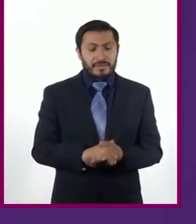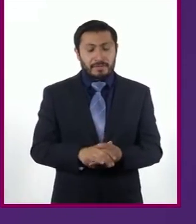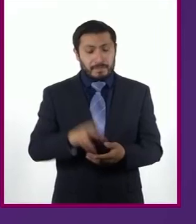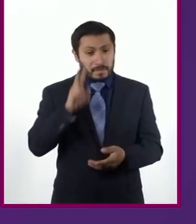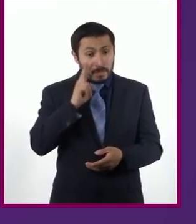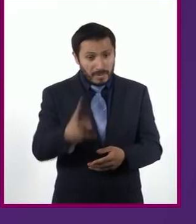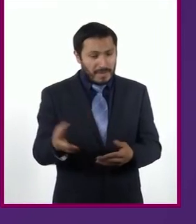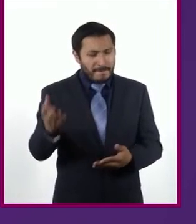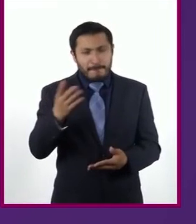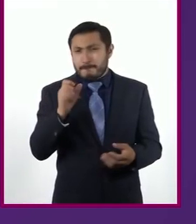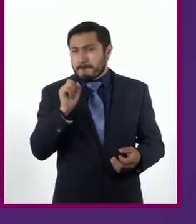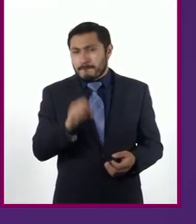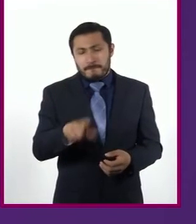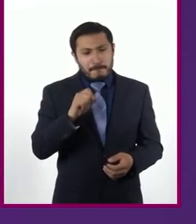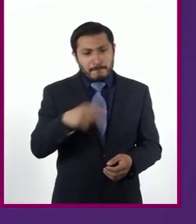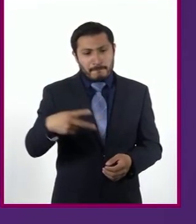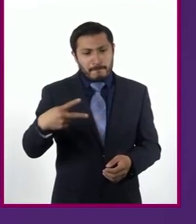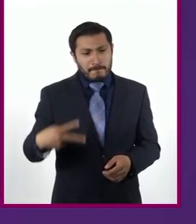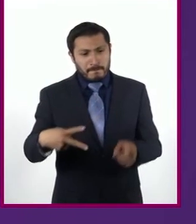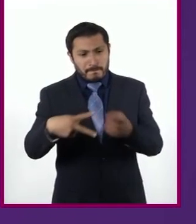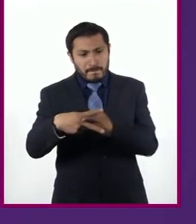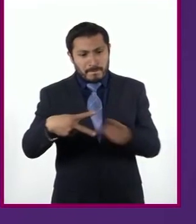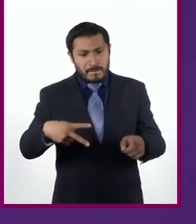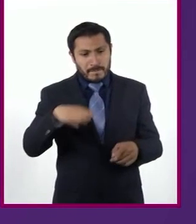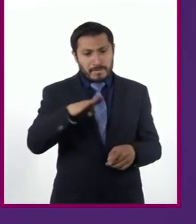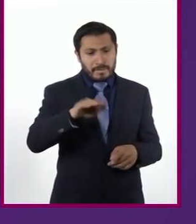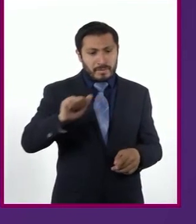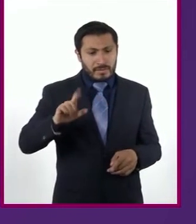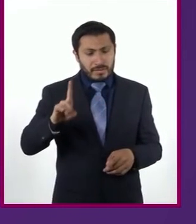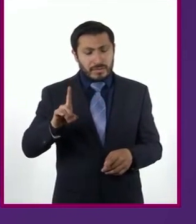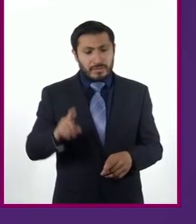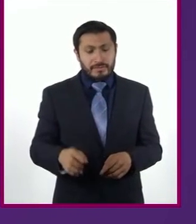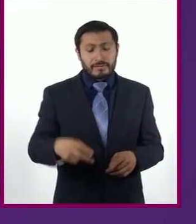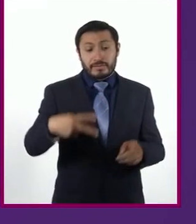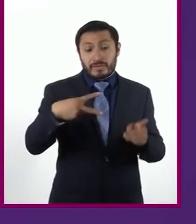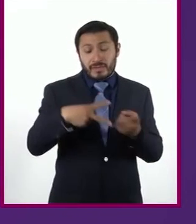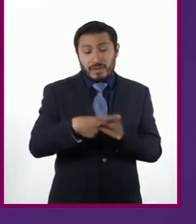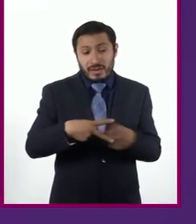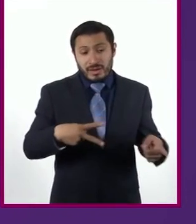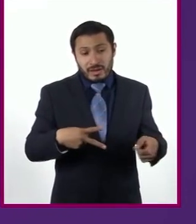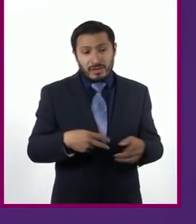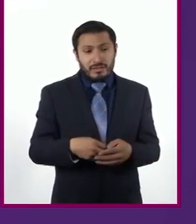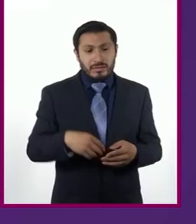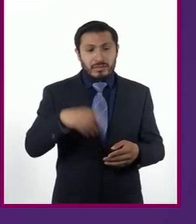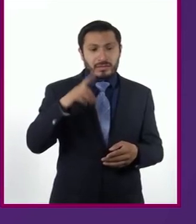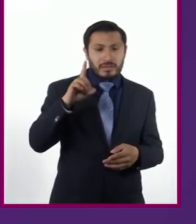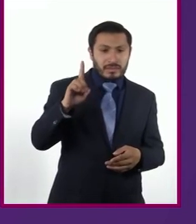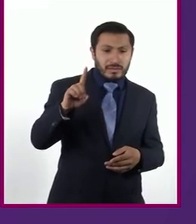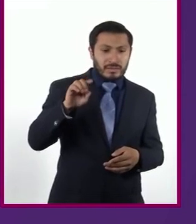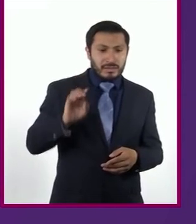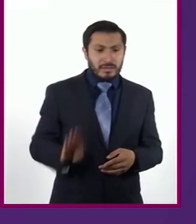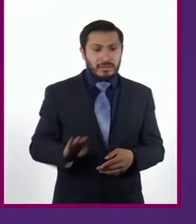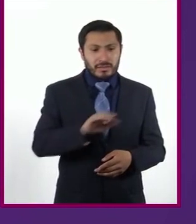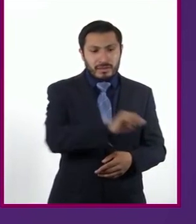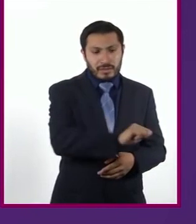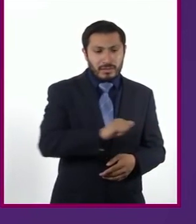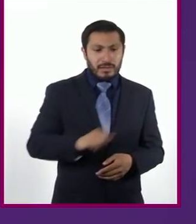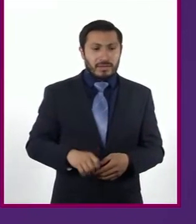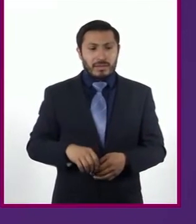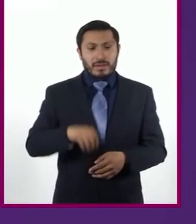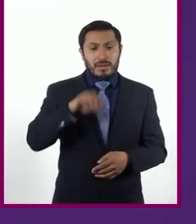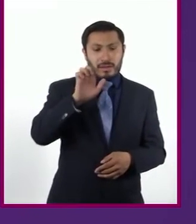Veamos que comparten el ángulo BAD y el ángulo DBA y el